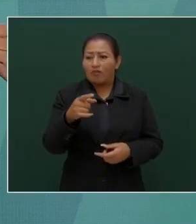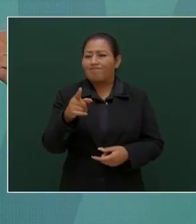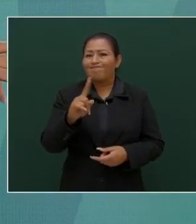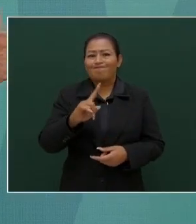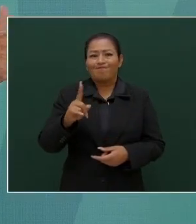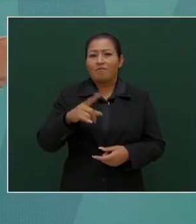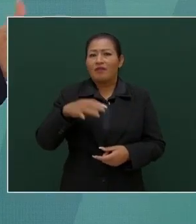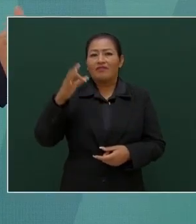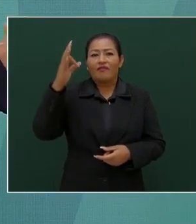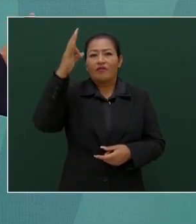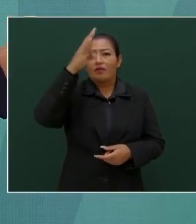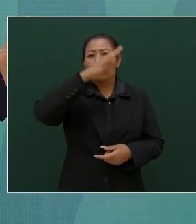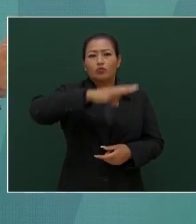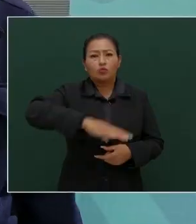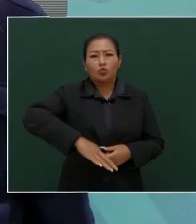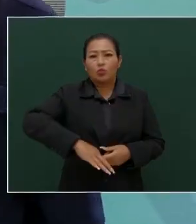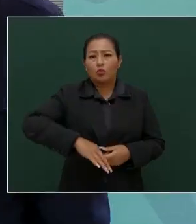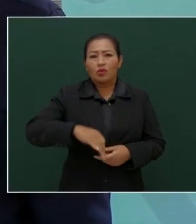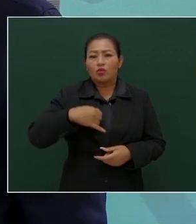evidentemente falso.